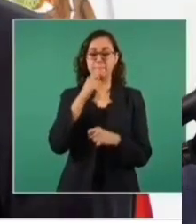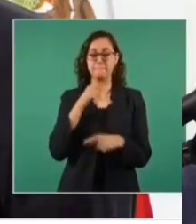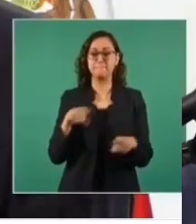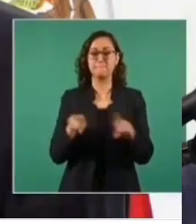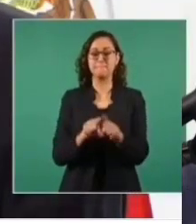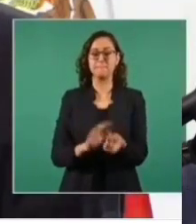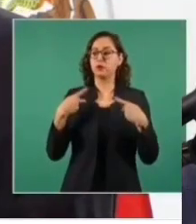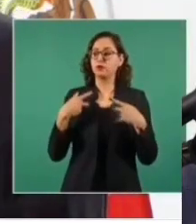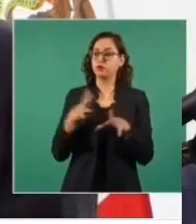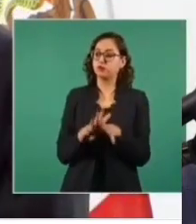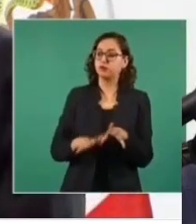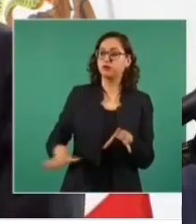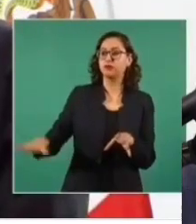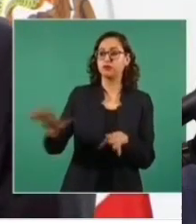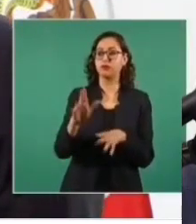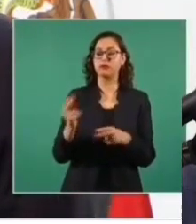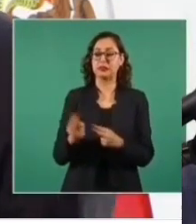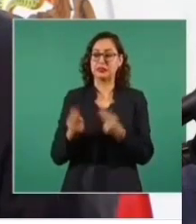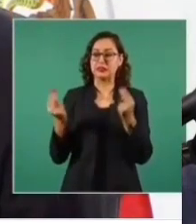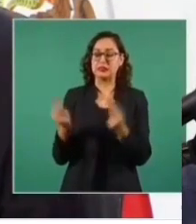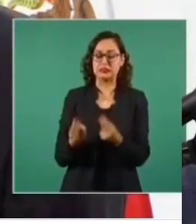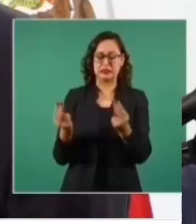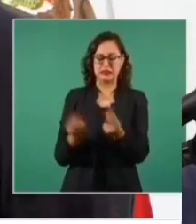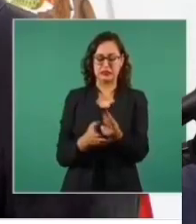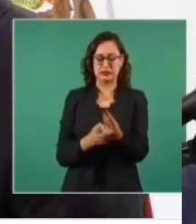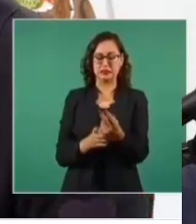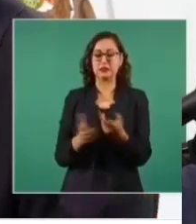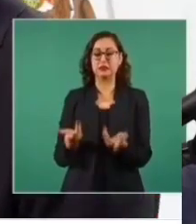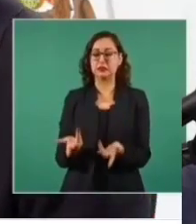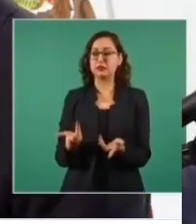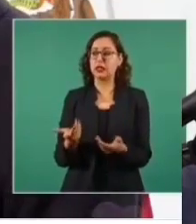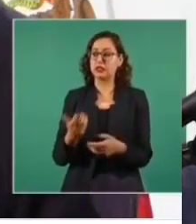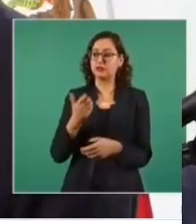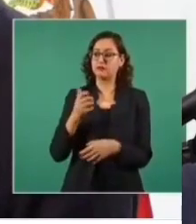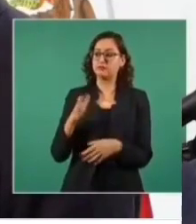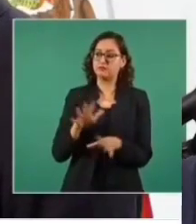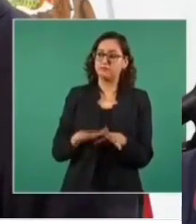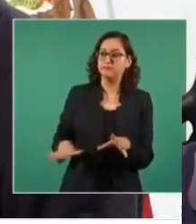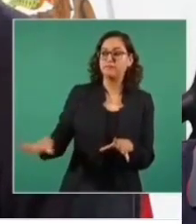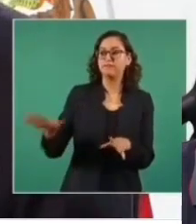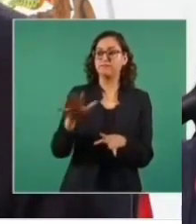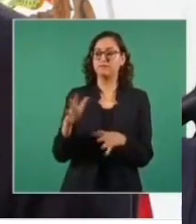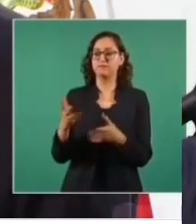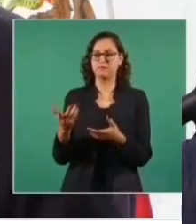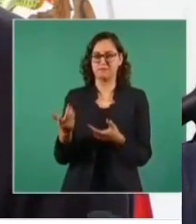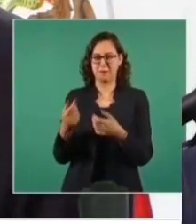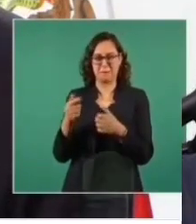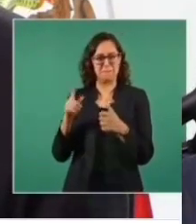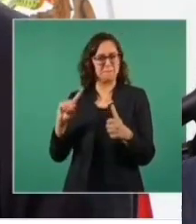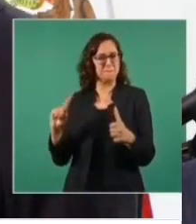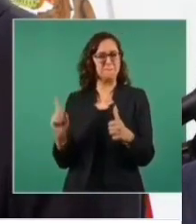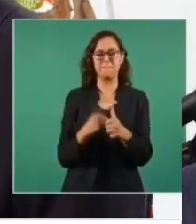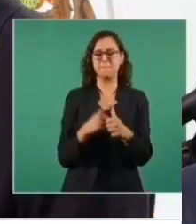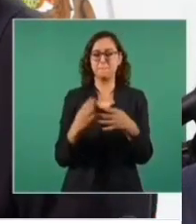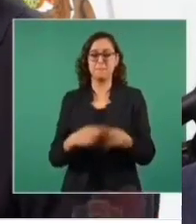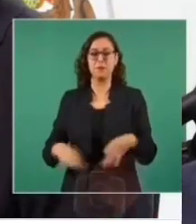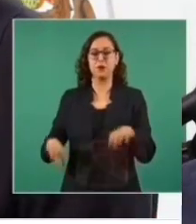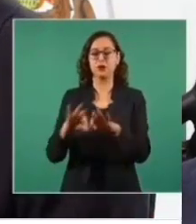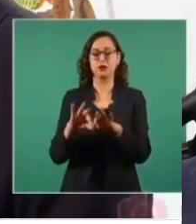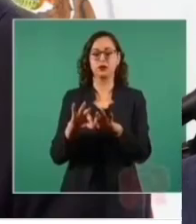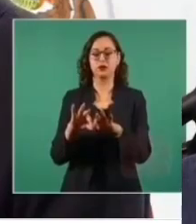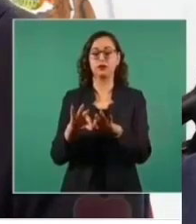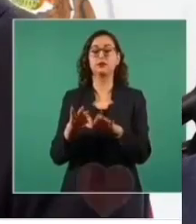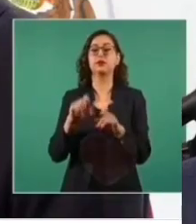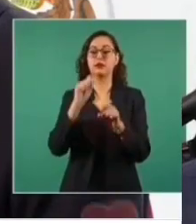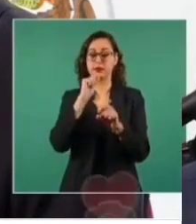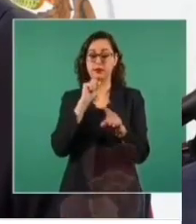lo irreversible, también estamos desterrando vicios y prácticas deshonestas en